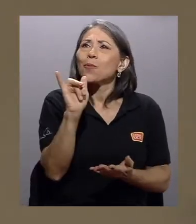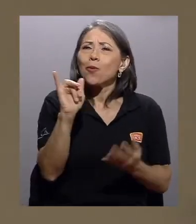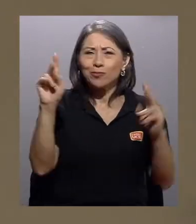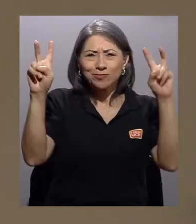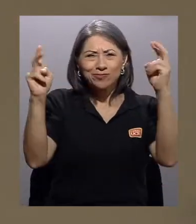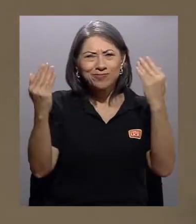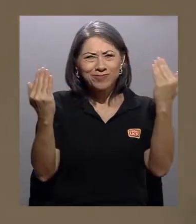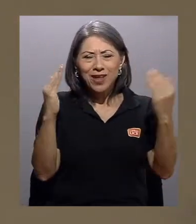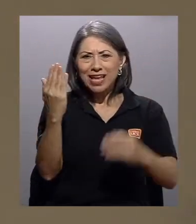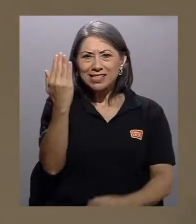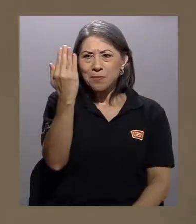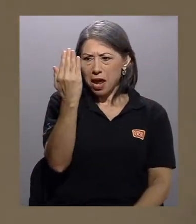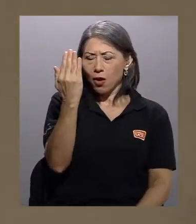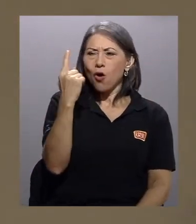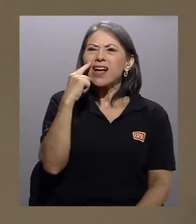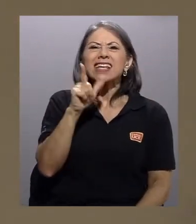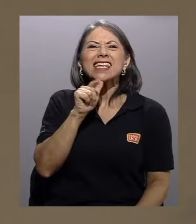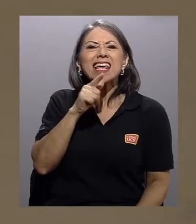un espejo.